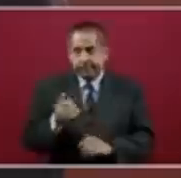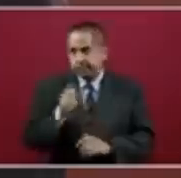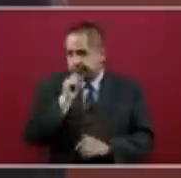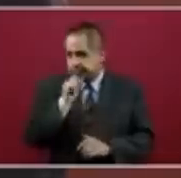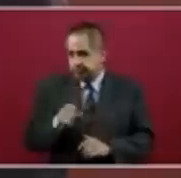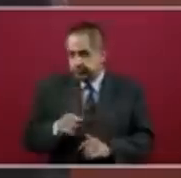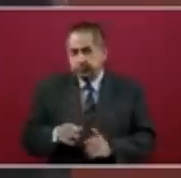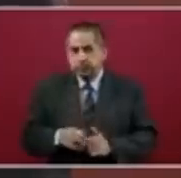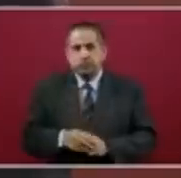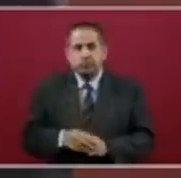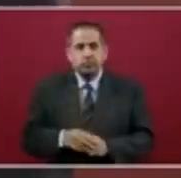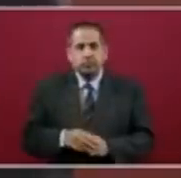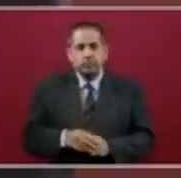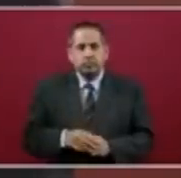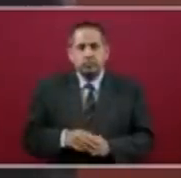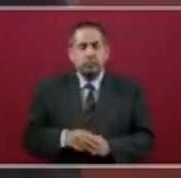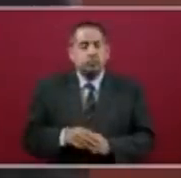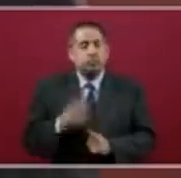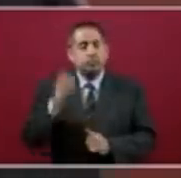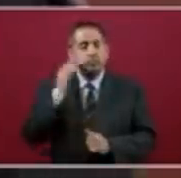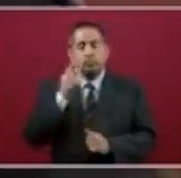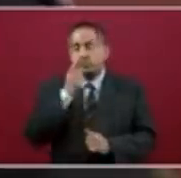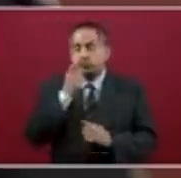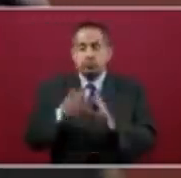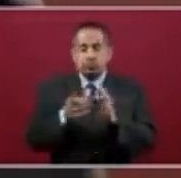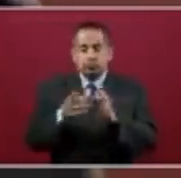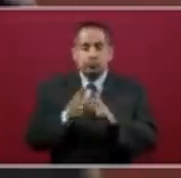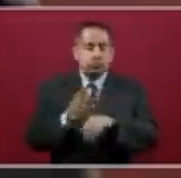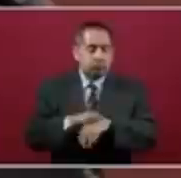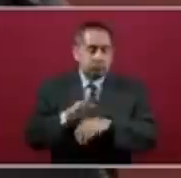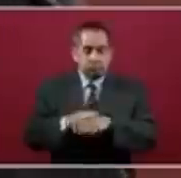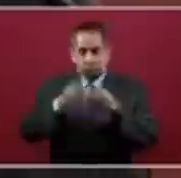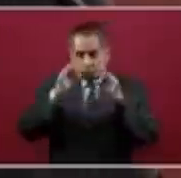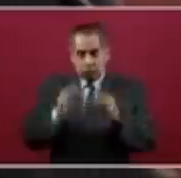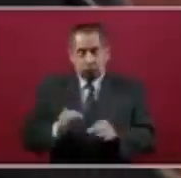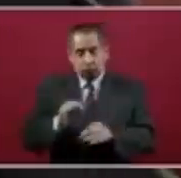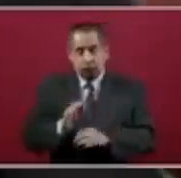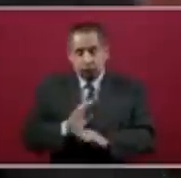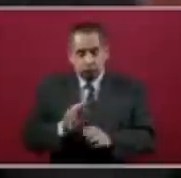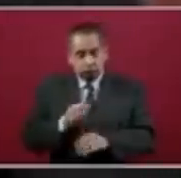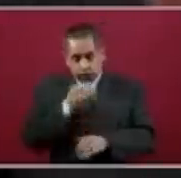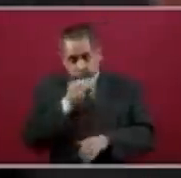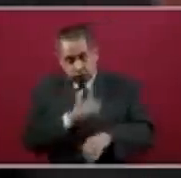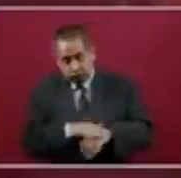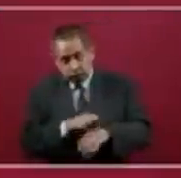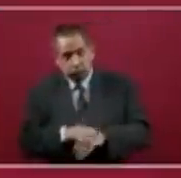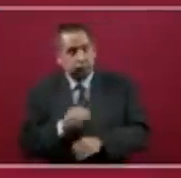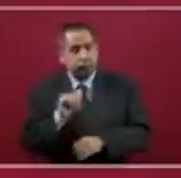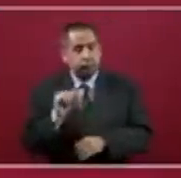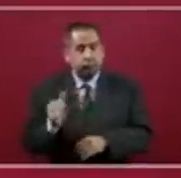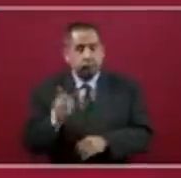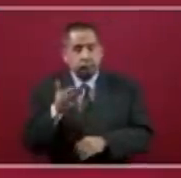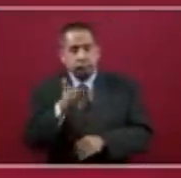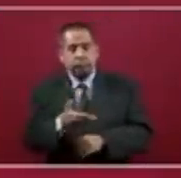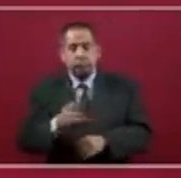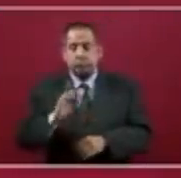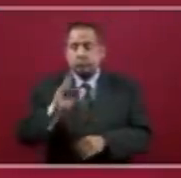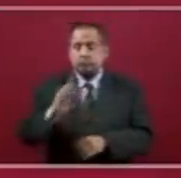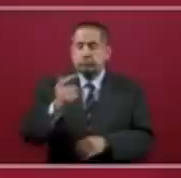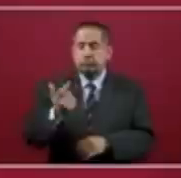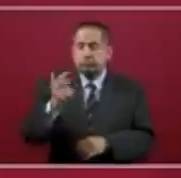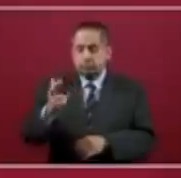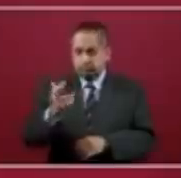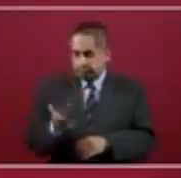porque se le hizo la solicitud formal a la Fiscalía